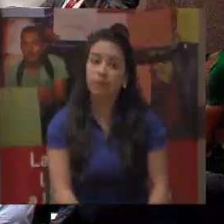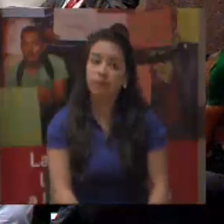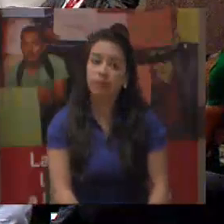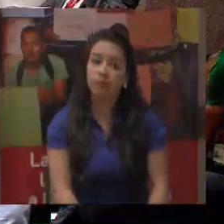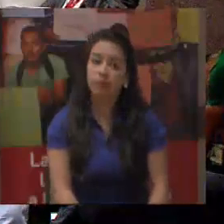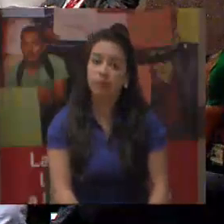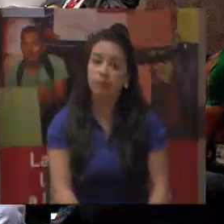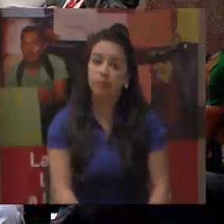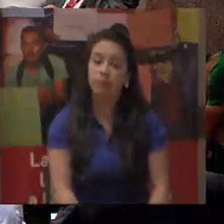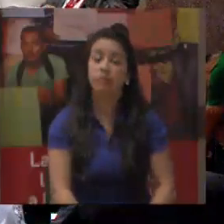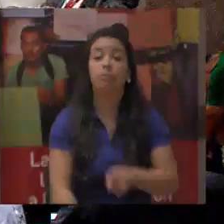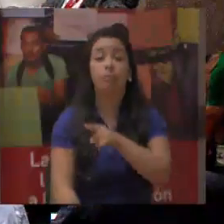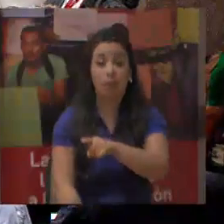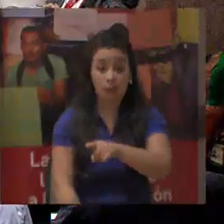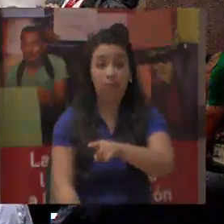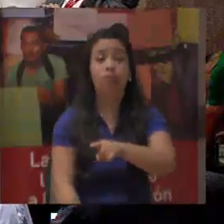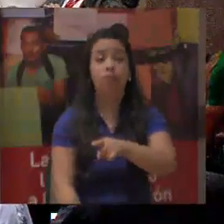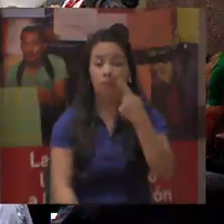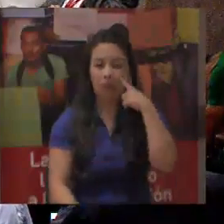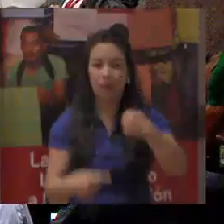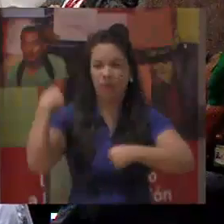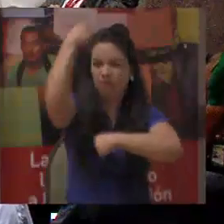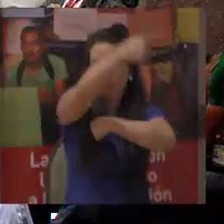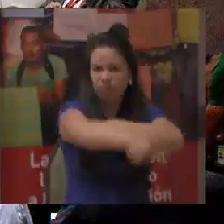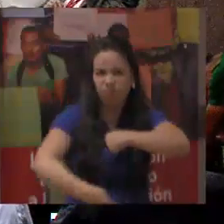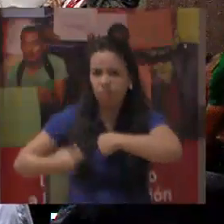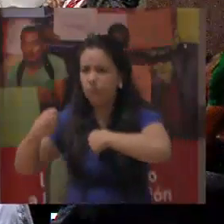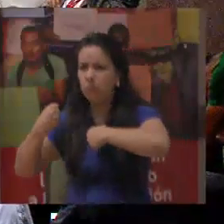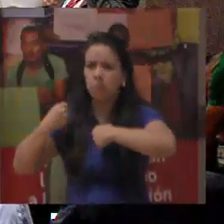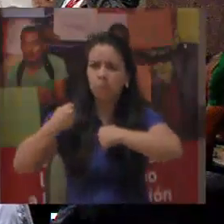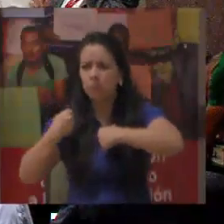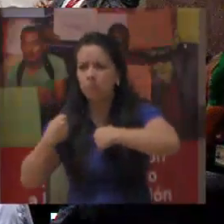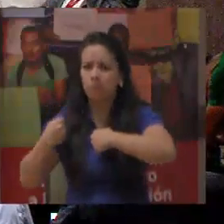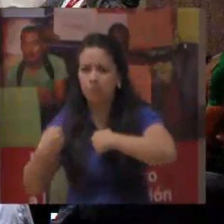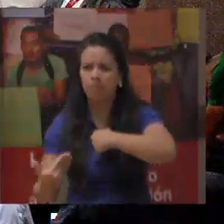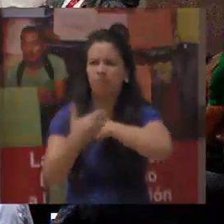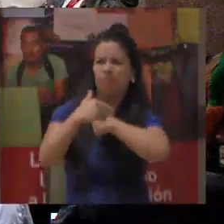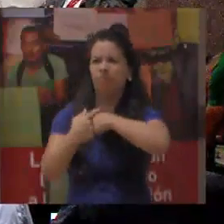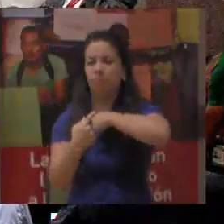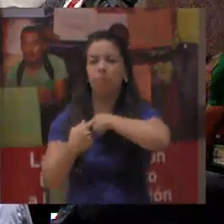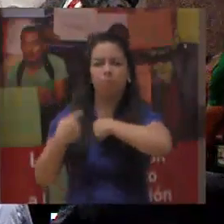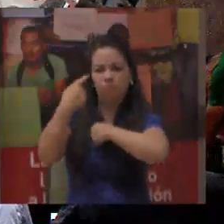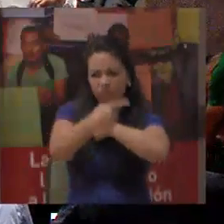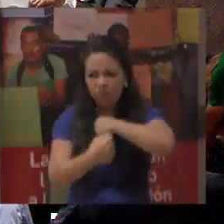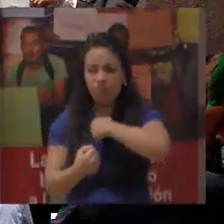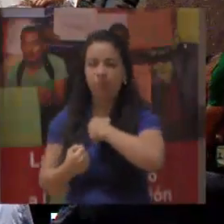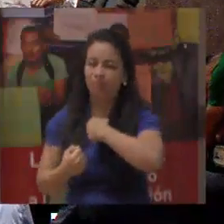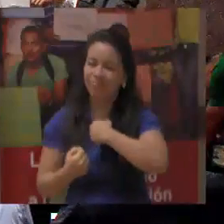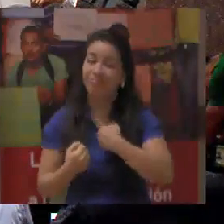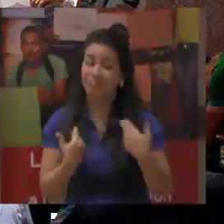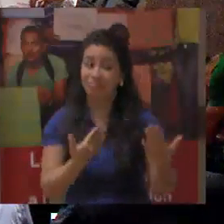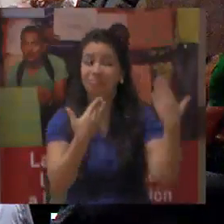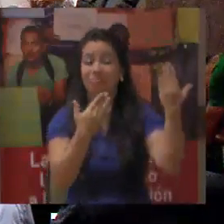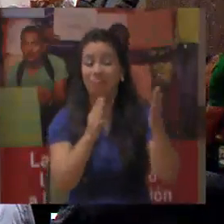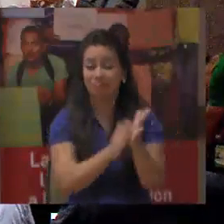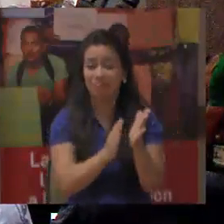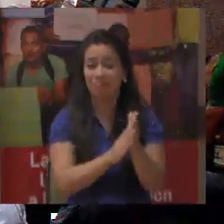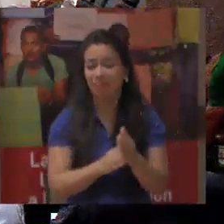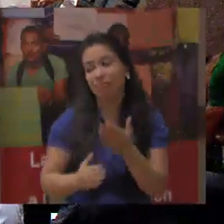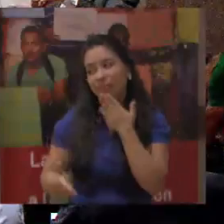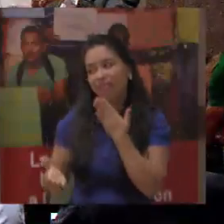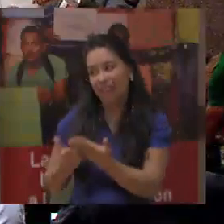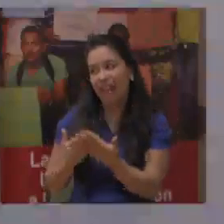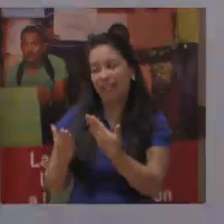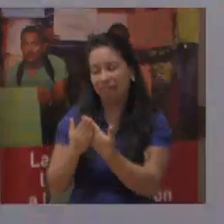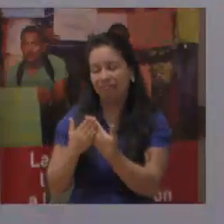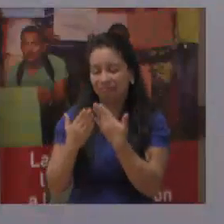lo que es defender a capa y espada esta agencia, que seguro Joshua está en las mismas, pues. Bueno, para eso estamos. Muchas gracias,